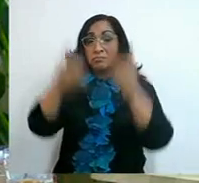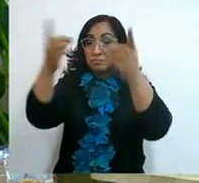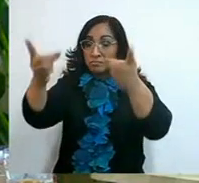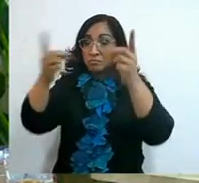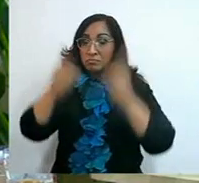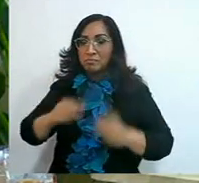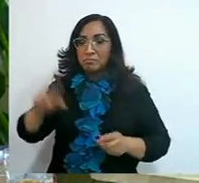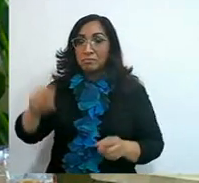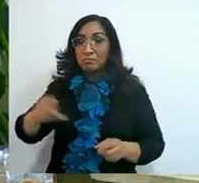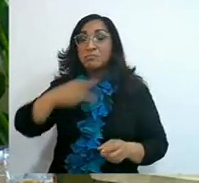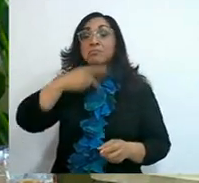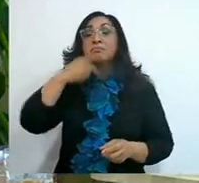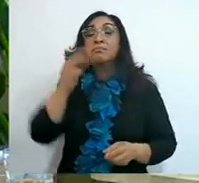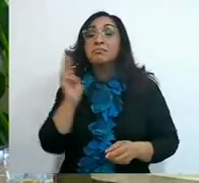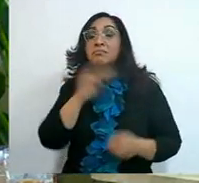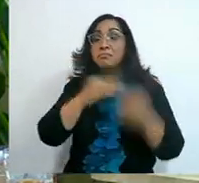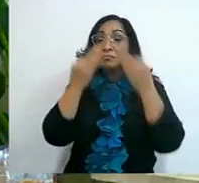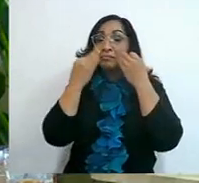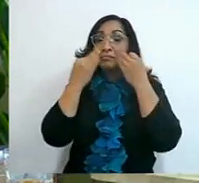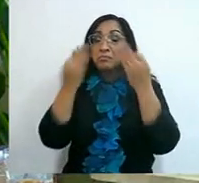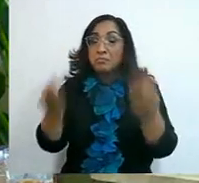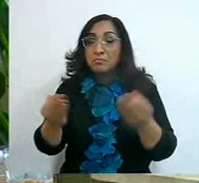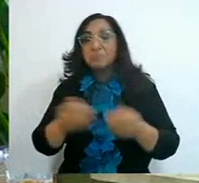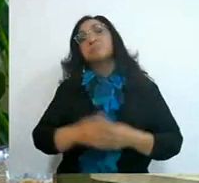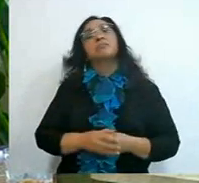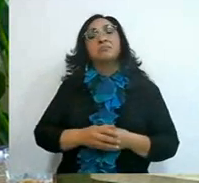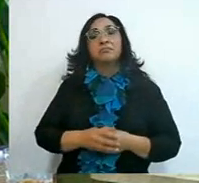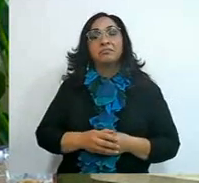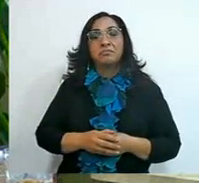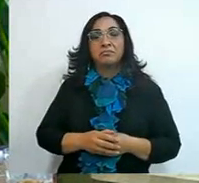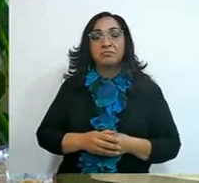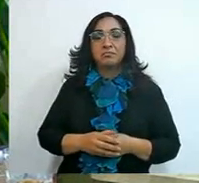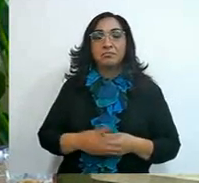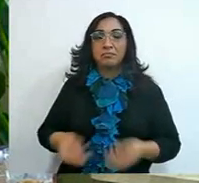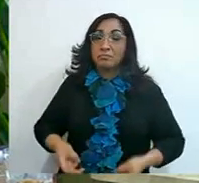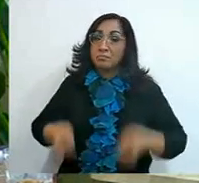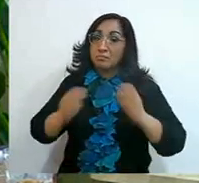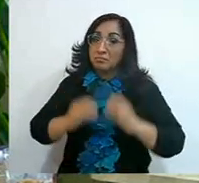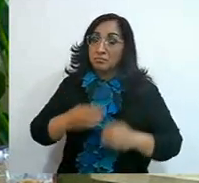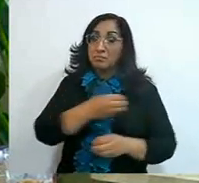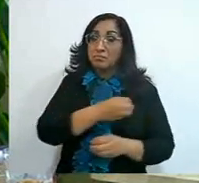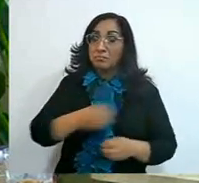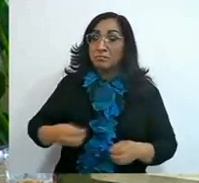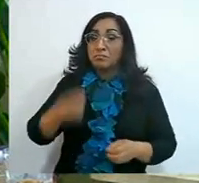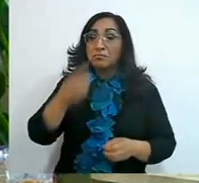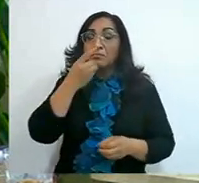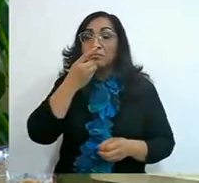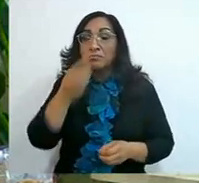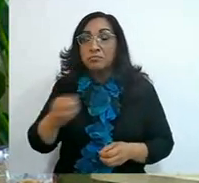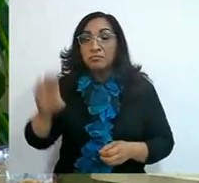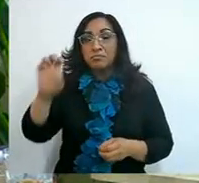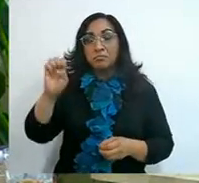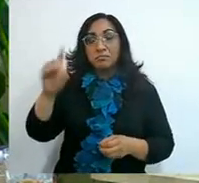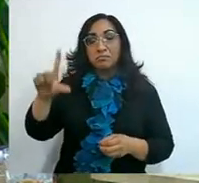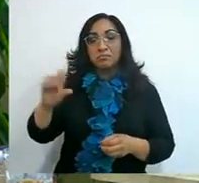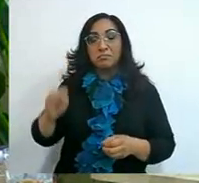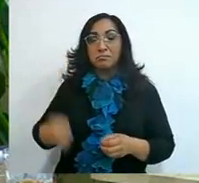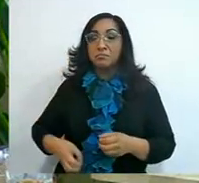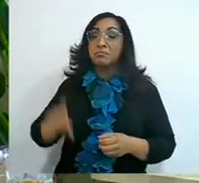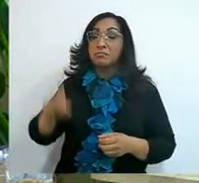dirás falso testimonio. Así es. El noveno mandamiento dice en Éxodo